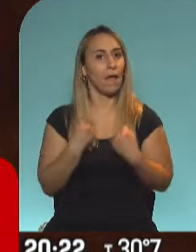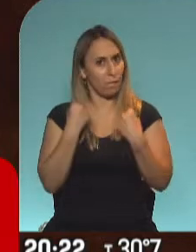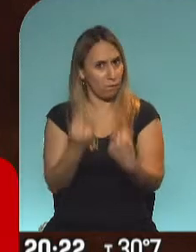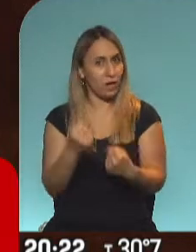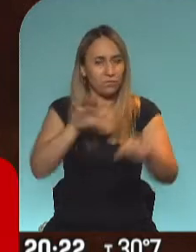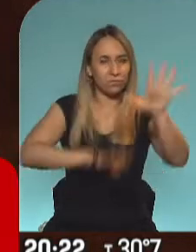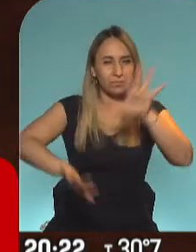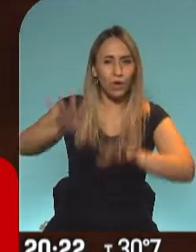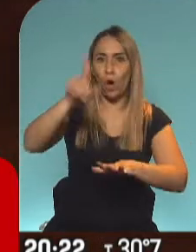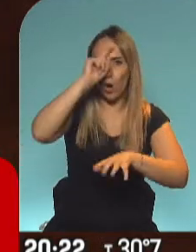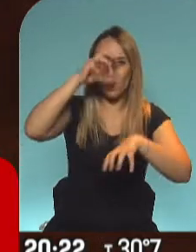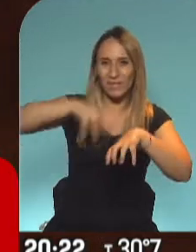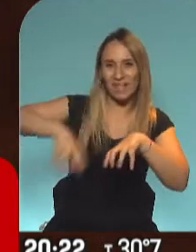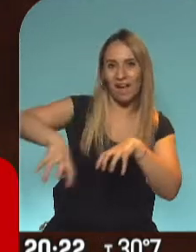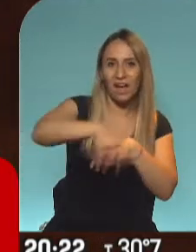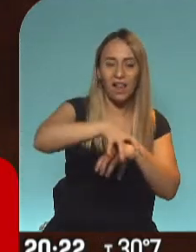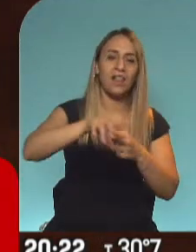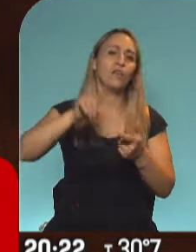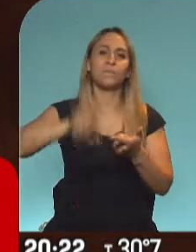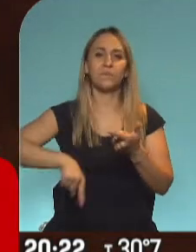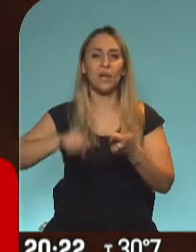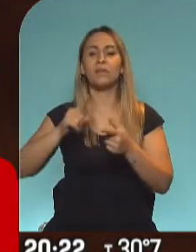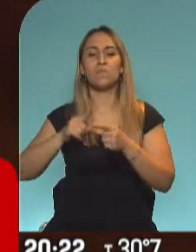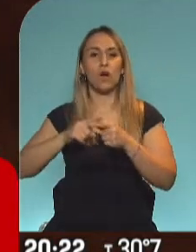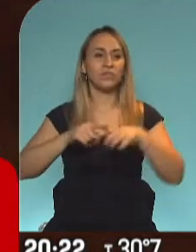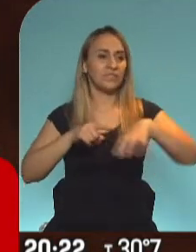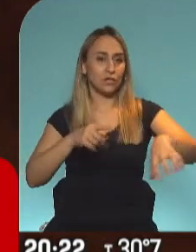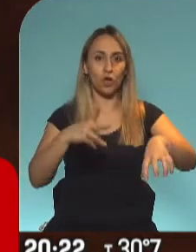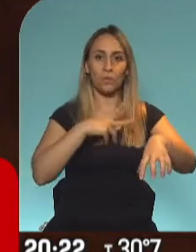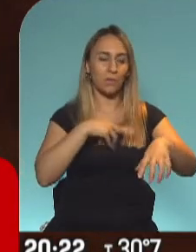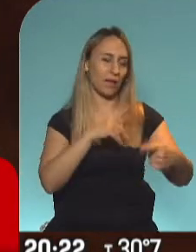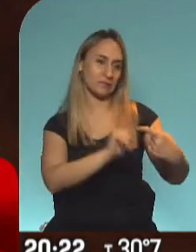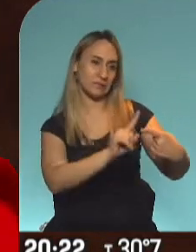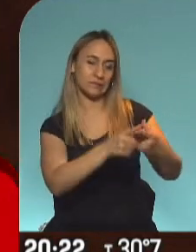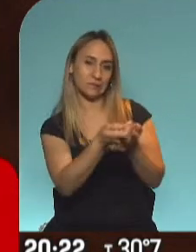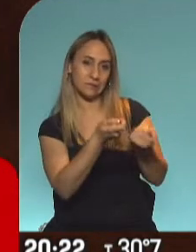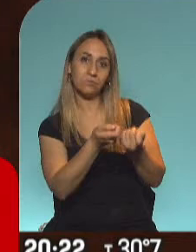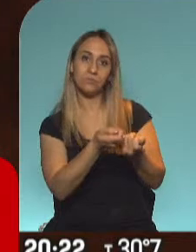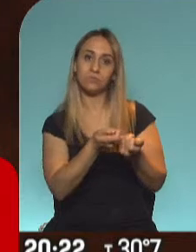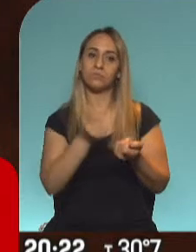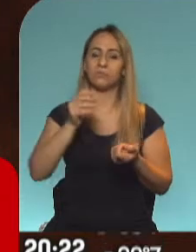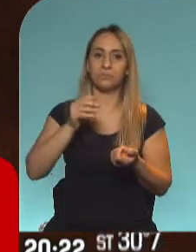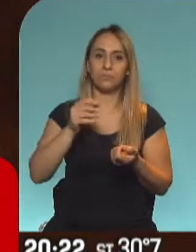campaña, reactivación de toda la red, integración del sector privado, pero logramos incrementar